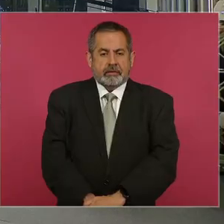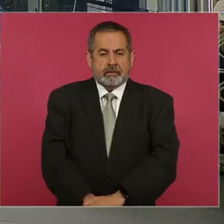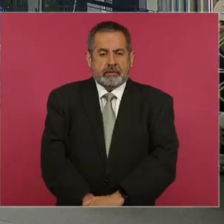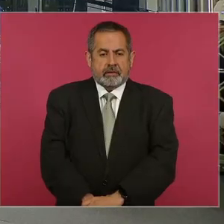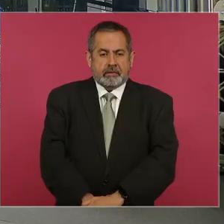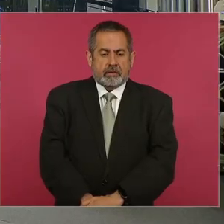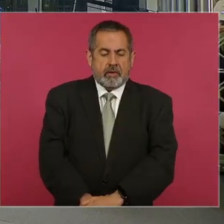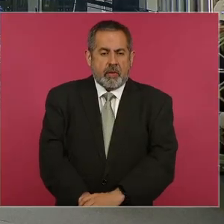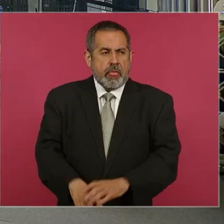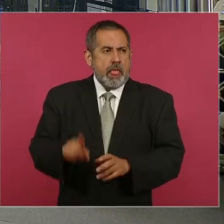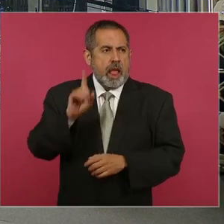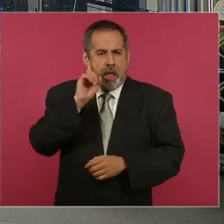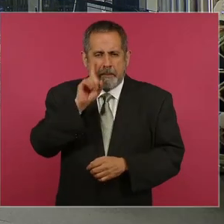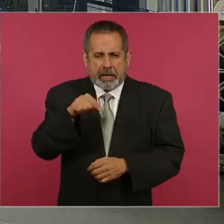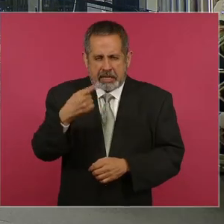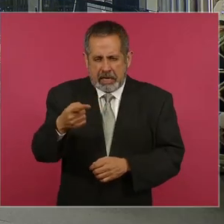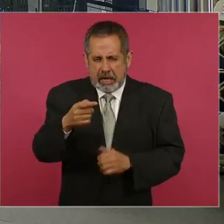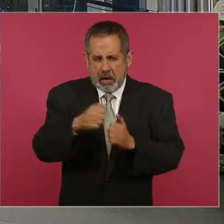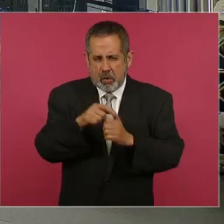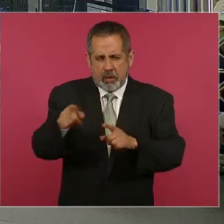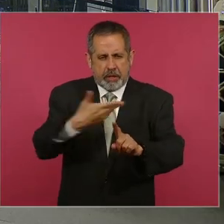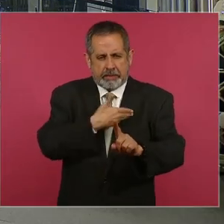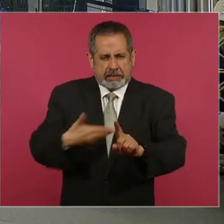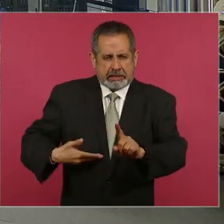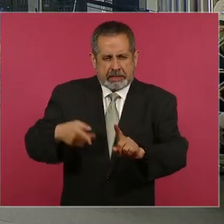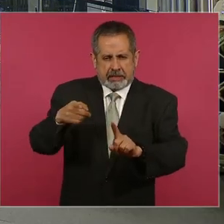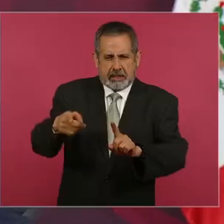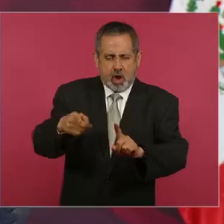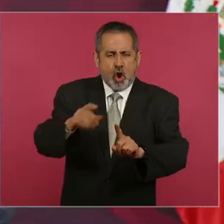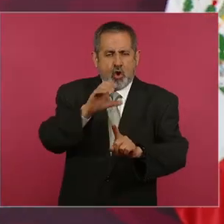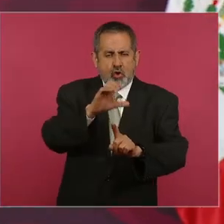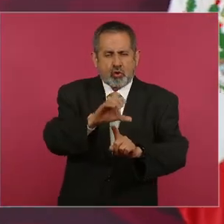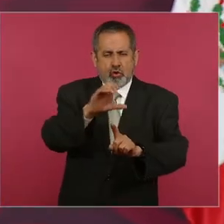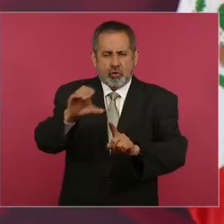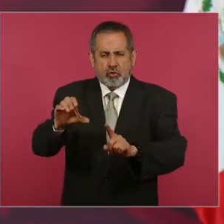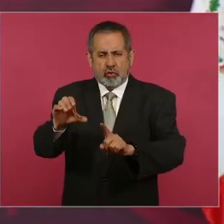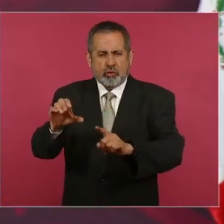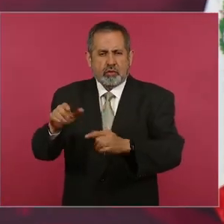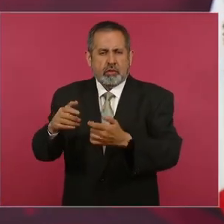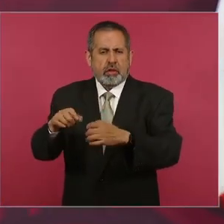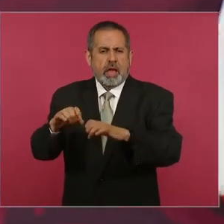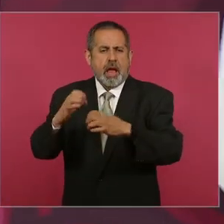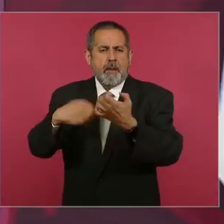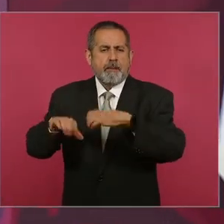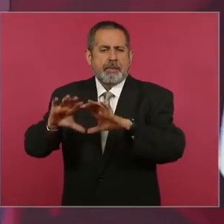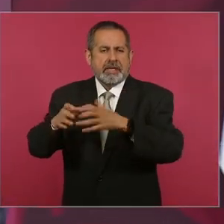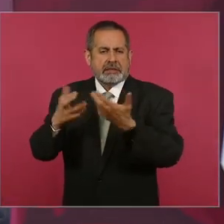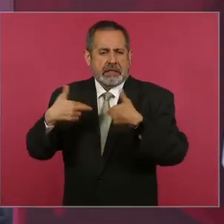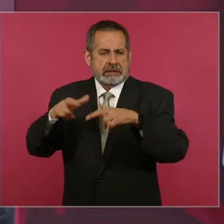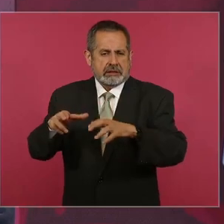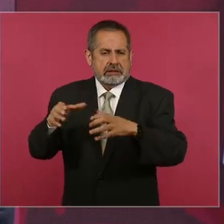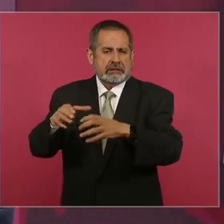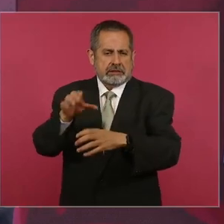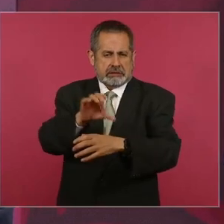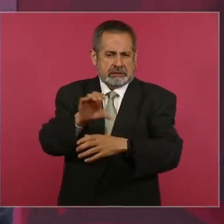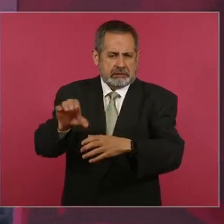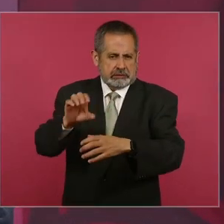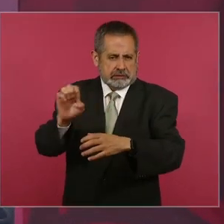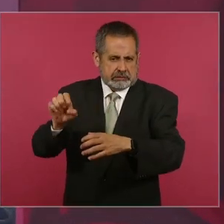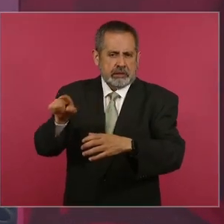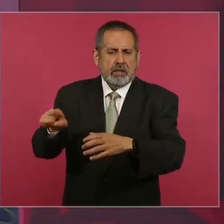Mañana con el presidente del Consejo Coordinador Empresarial, que está invitado a la